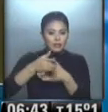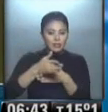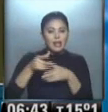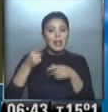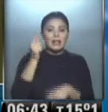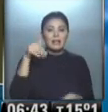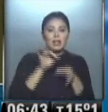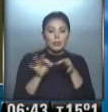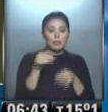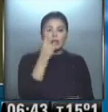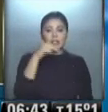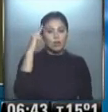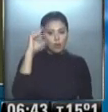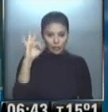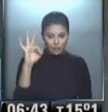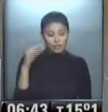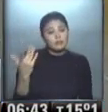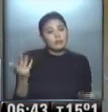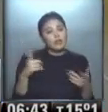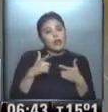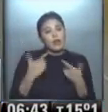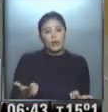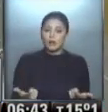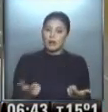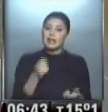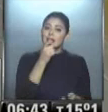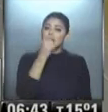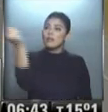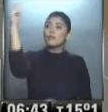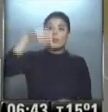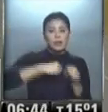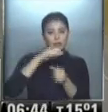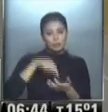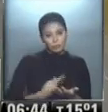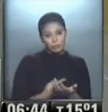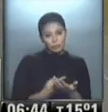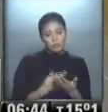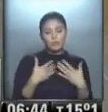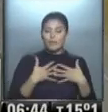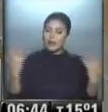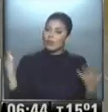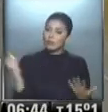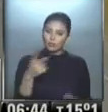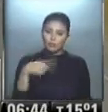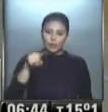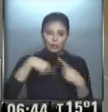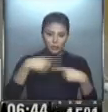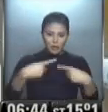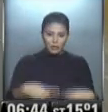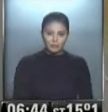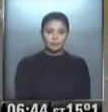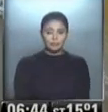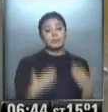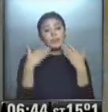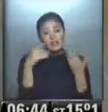kilómetro 190. Bueno, esperemos que obviamente la vuelta a casa del día de hoy sea muy feliz para todos ustedes.